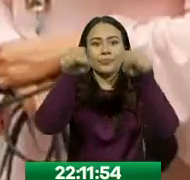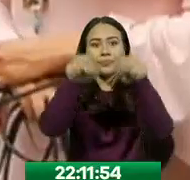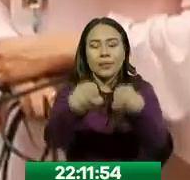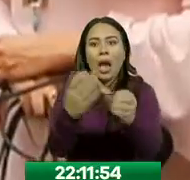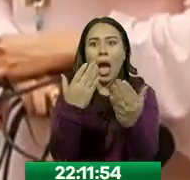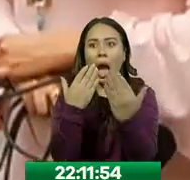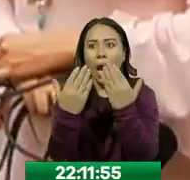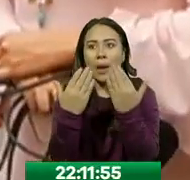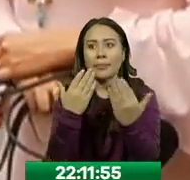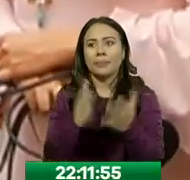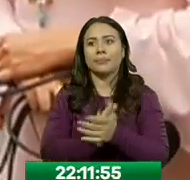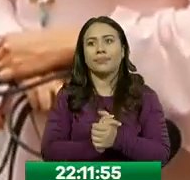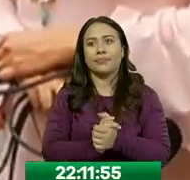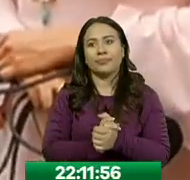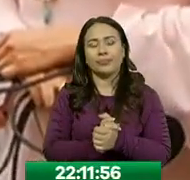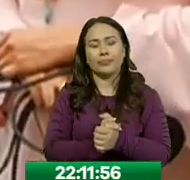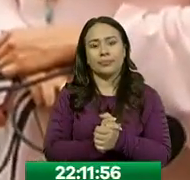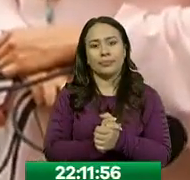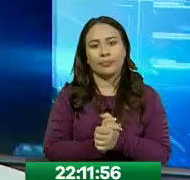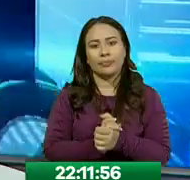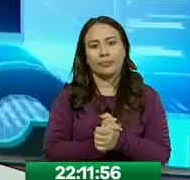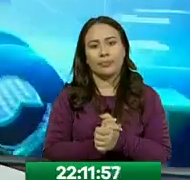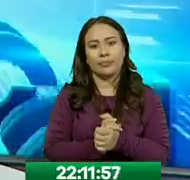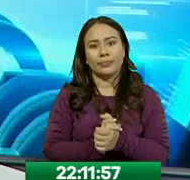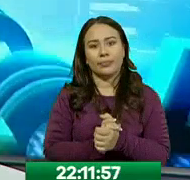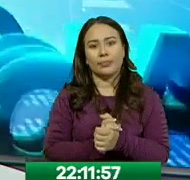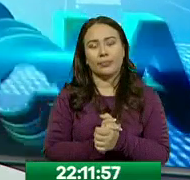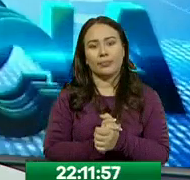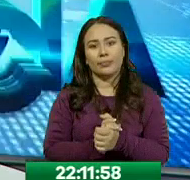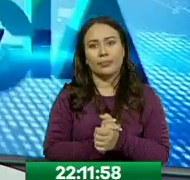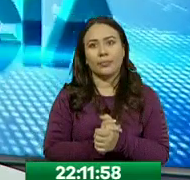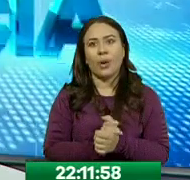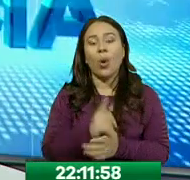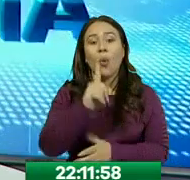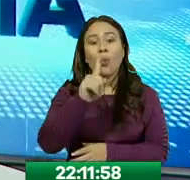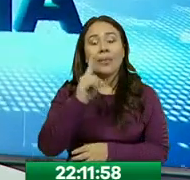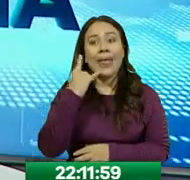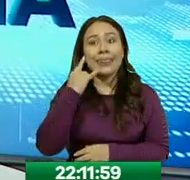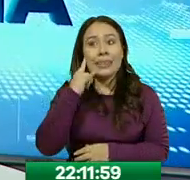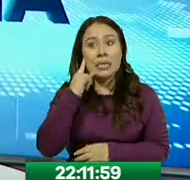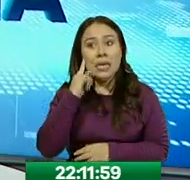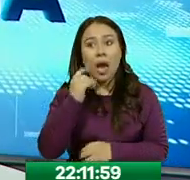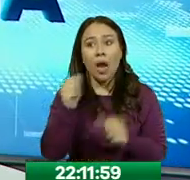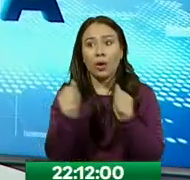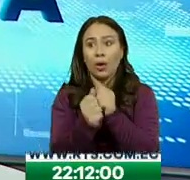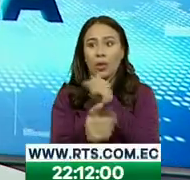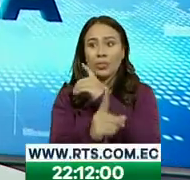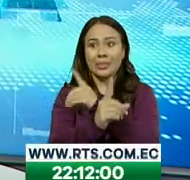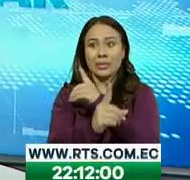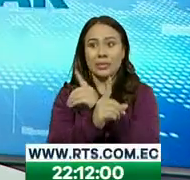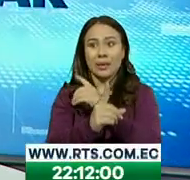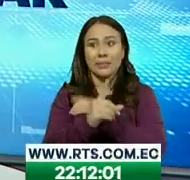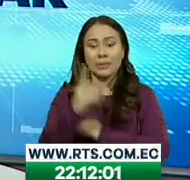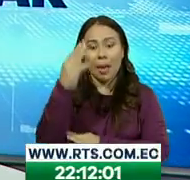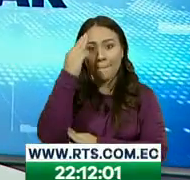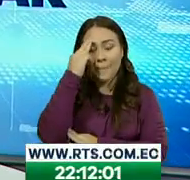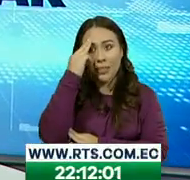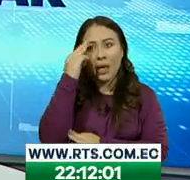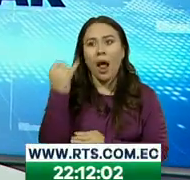competente. Informó Roselena Vascones. Una menor con discapacidad mental habría sido